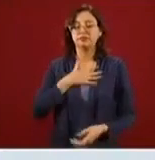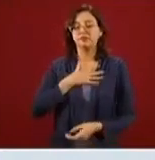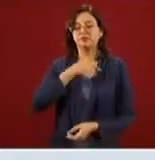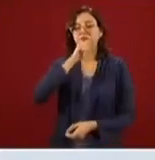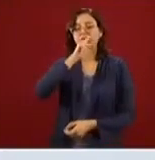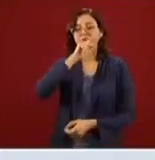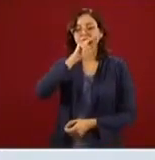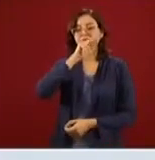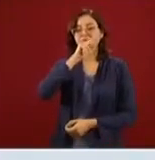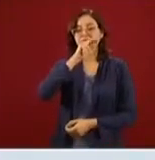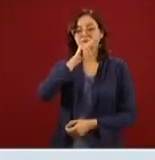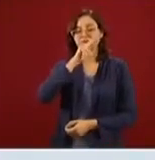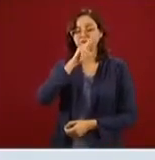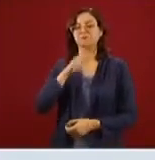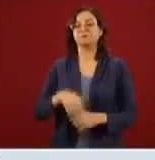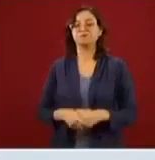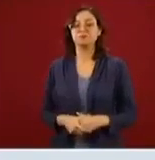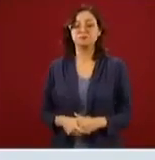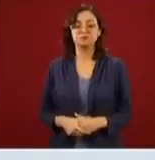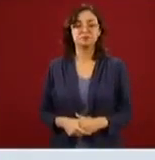preocupa. ¿Sí?